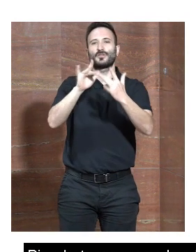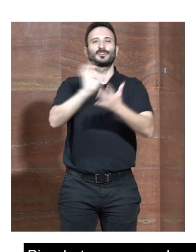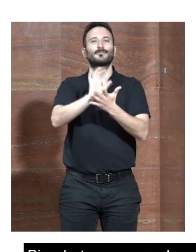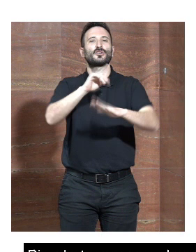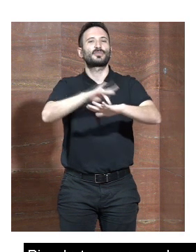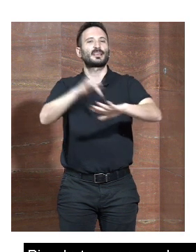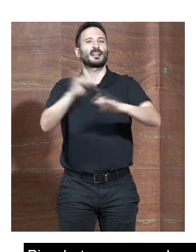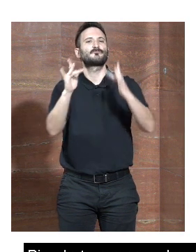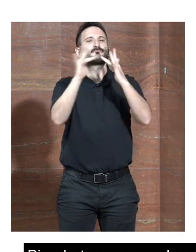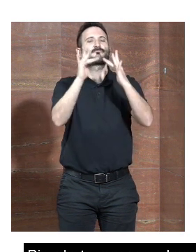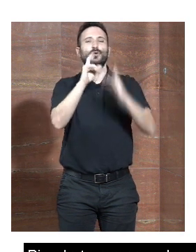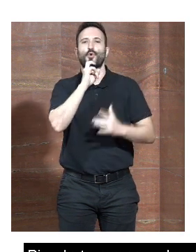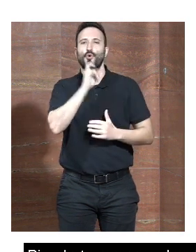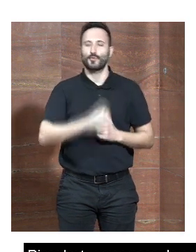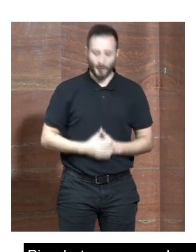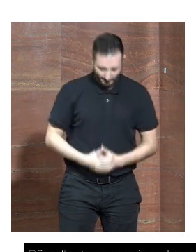digitales actualmente.